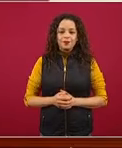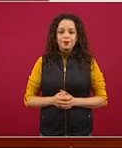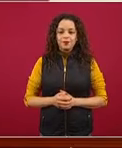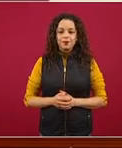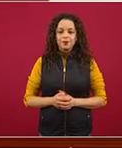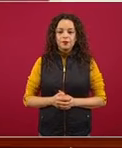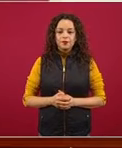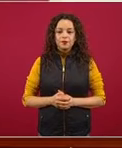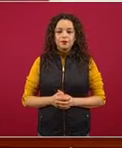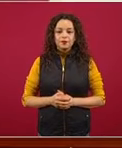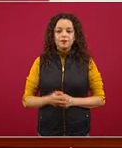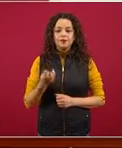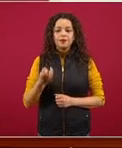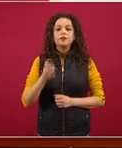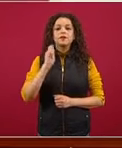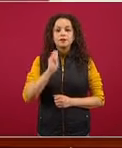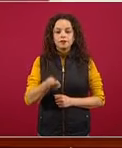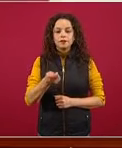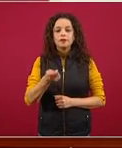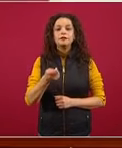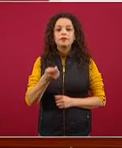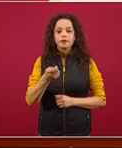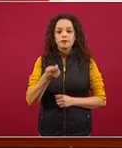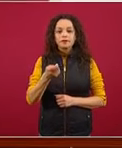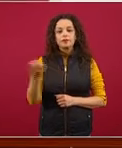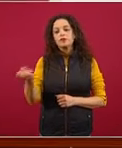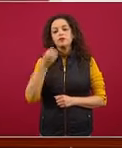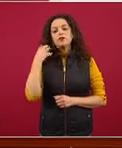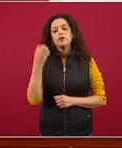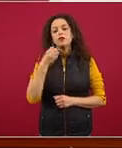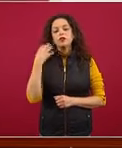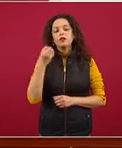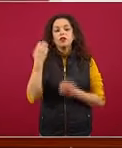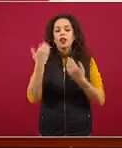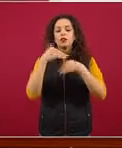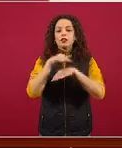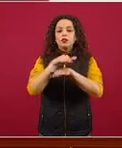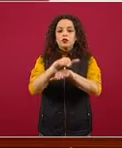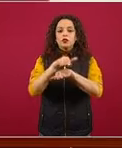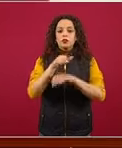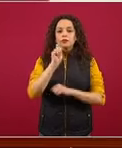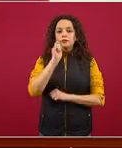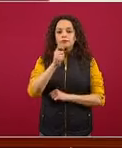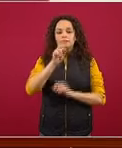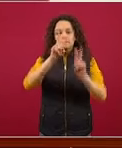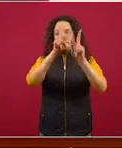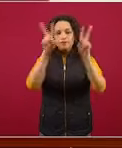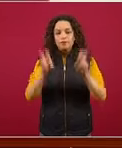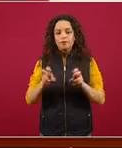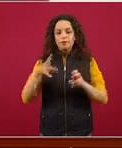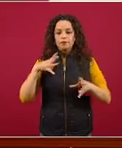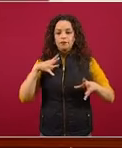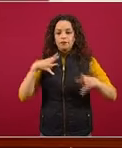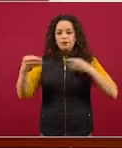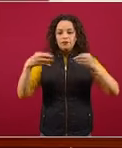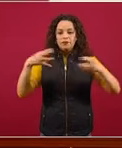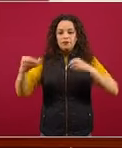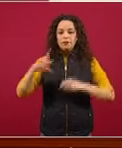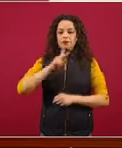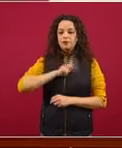en la conferencia de prensa sobre la epidemia del